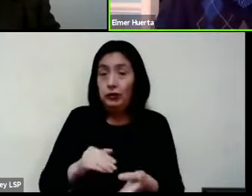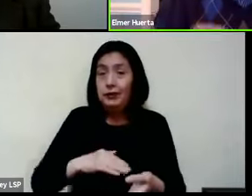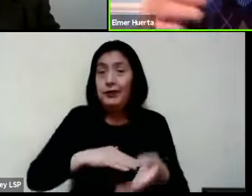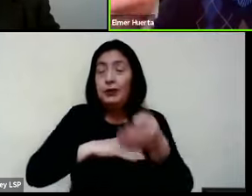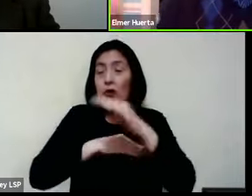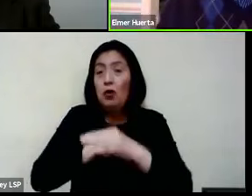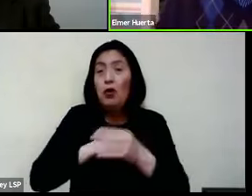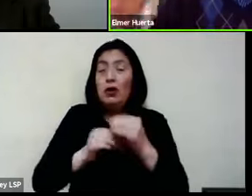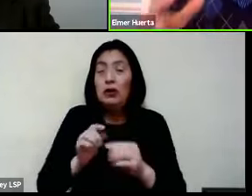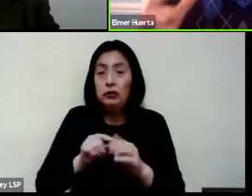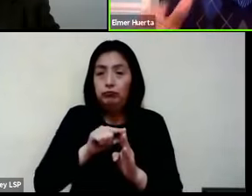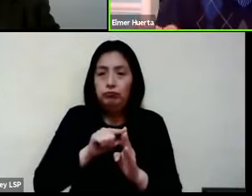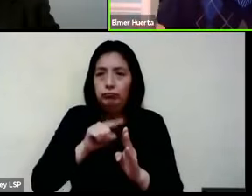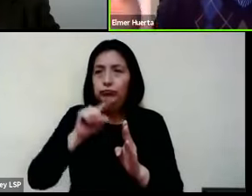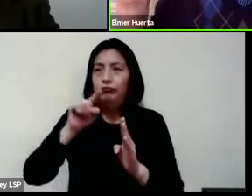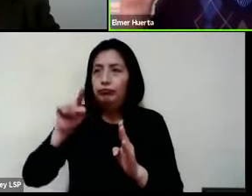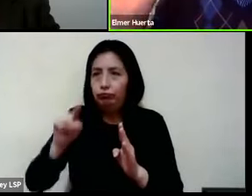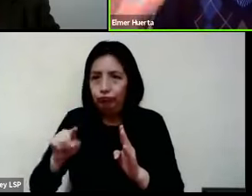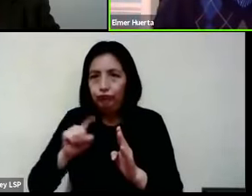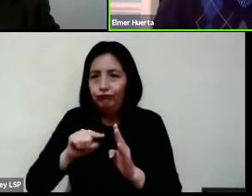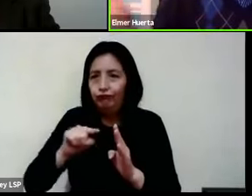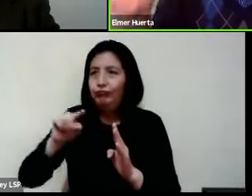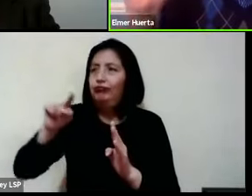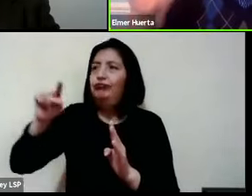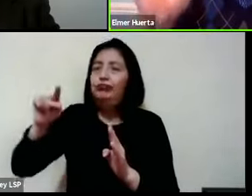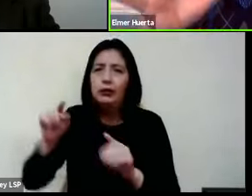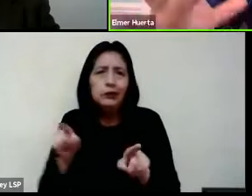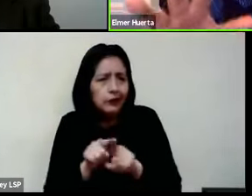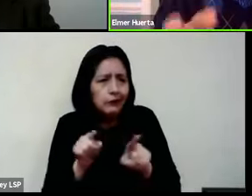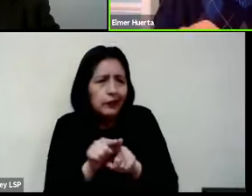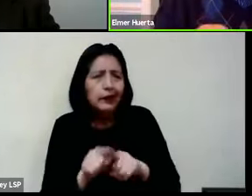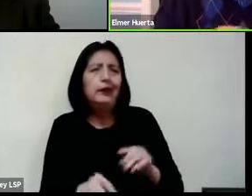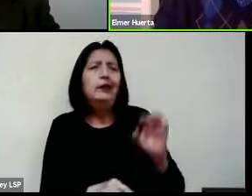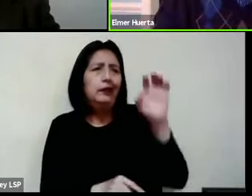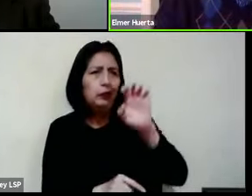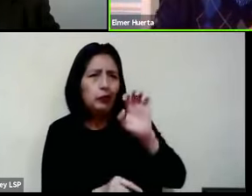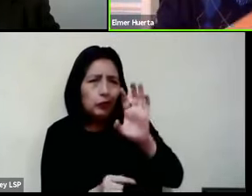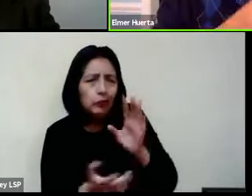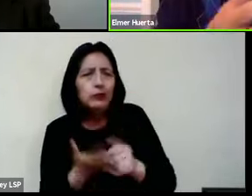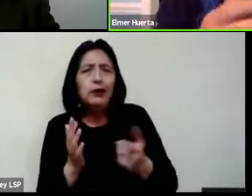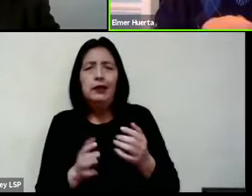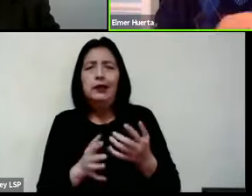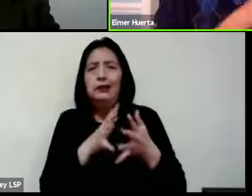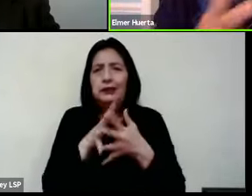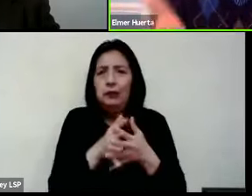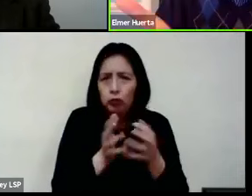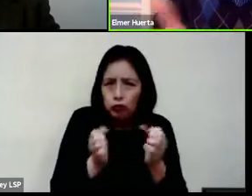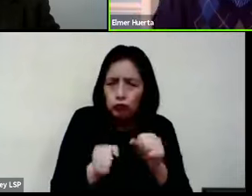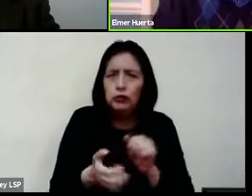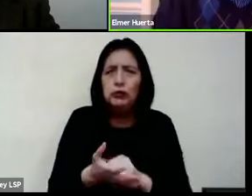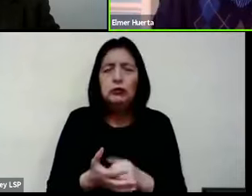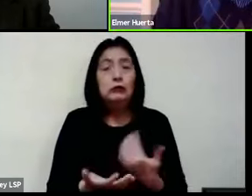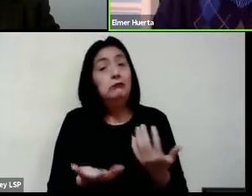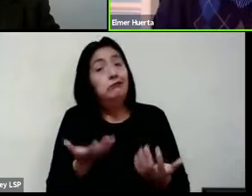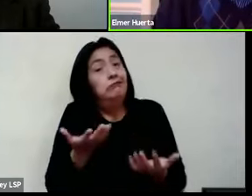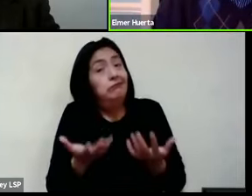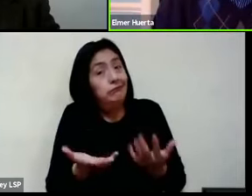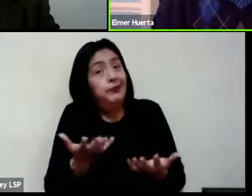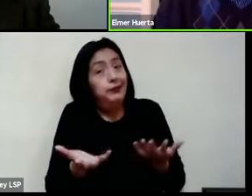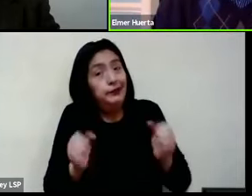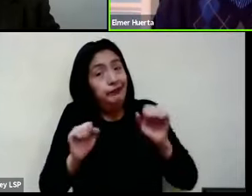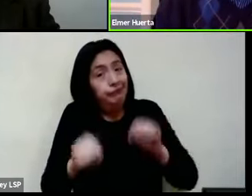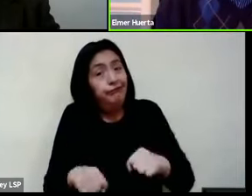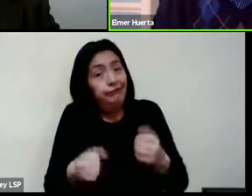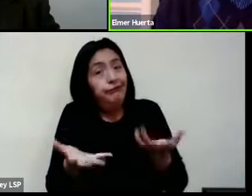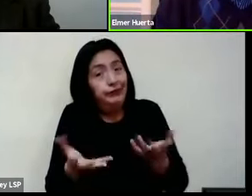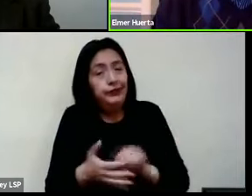olas ocurren, han ocurrido en Europa, han ocurrido en Estados Unidos y es muy probable que vayan a